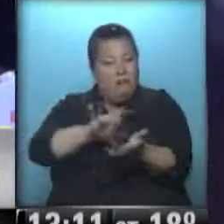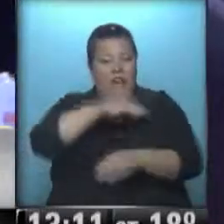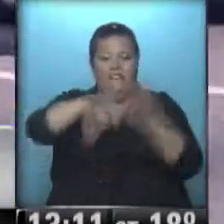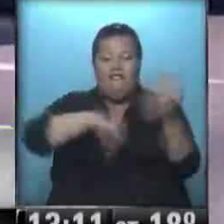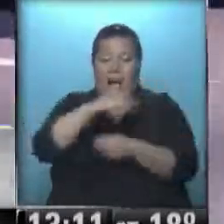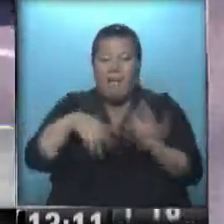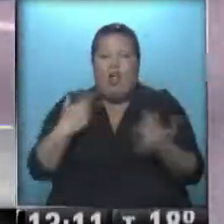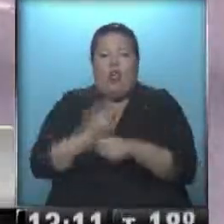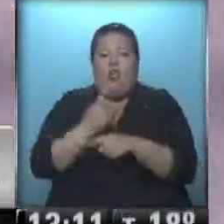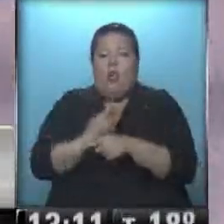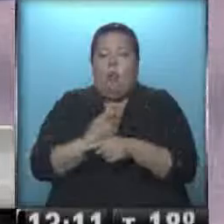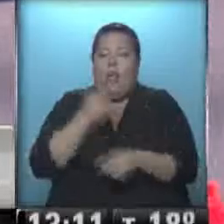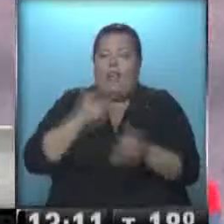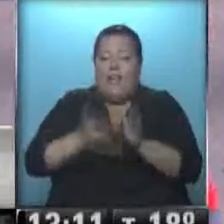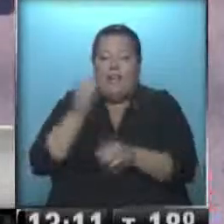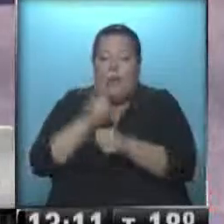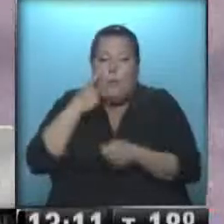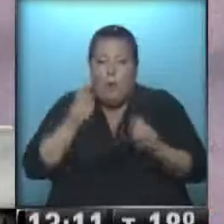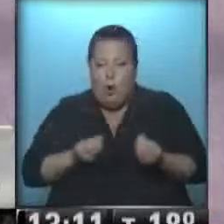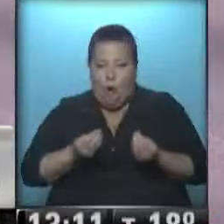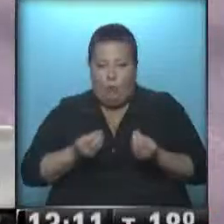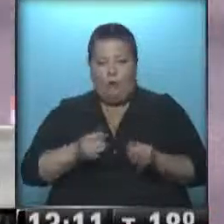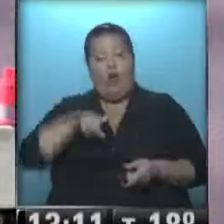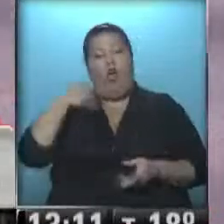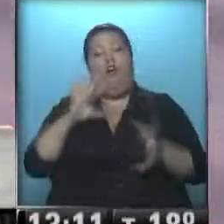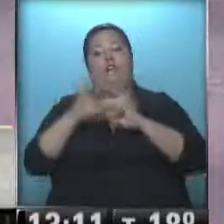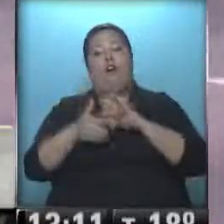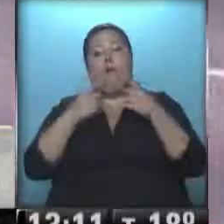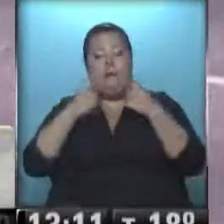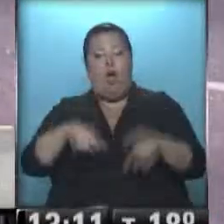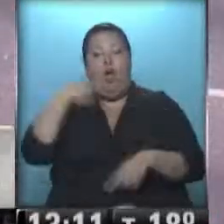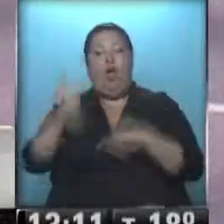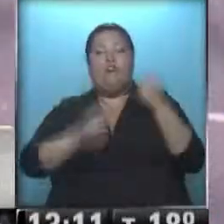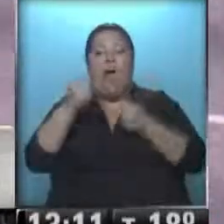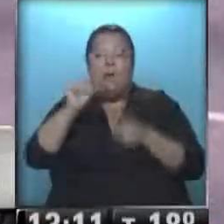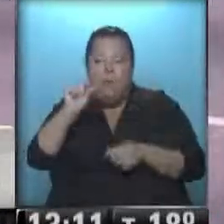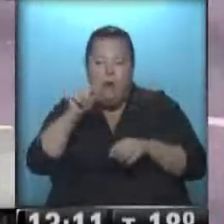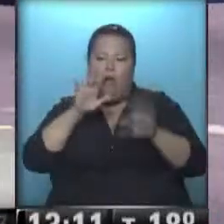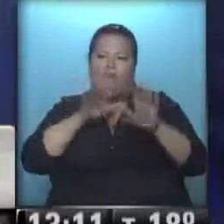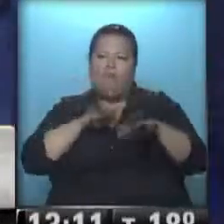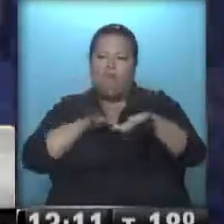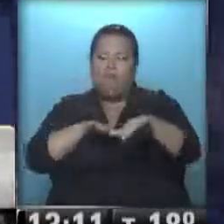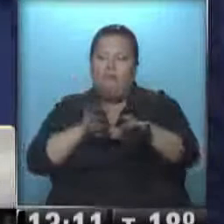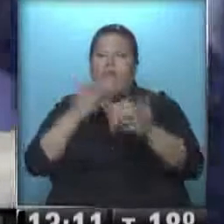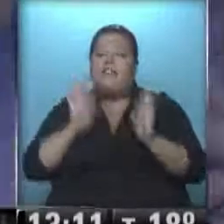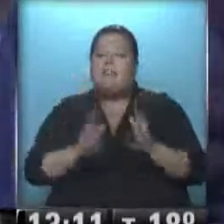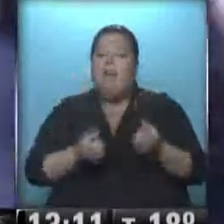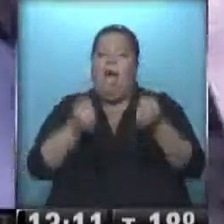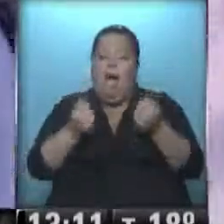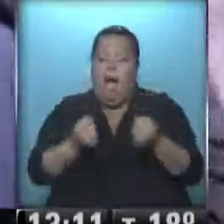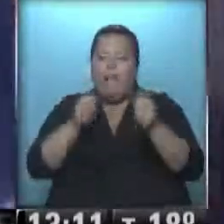familia sin posibilidad de salida de sustento, ¿no? Como otro recurso de protesta, una caravana de pocos automóviles recorrió la zona a paso de hombre,